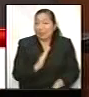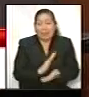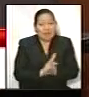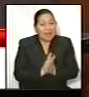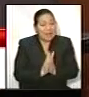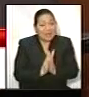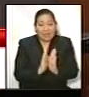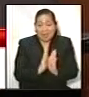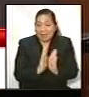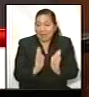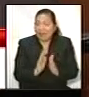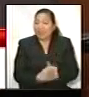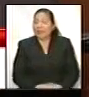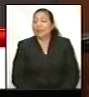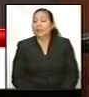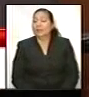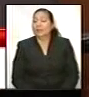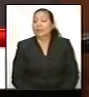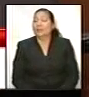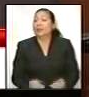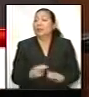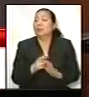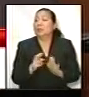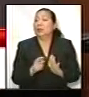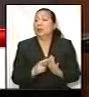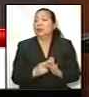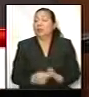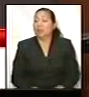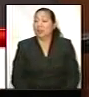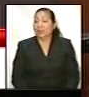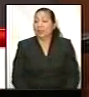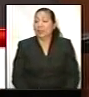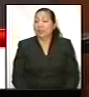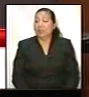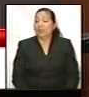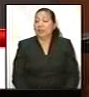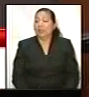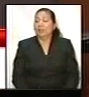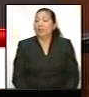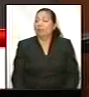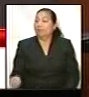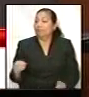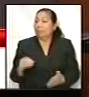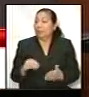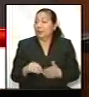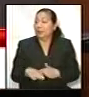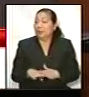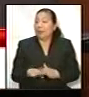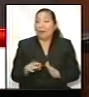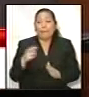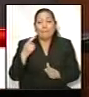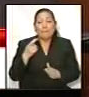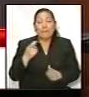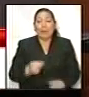adicional. Y por último, este proyecto, la zona franca, se está insertando dentro de la